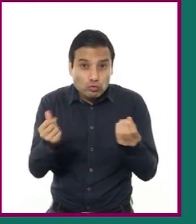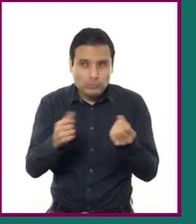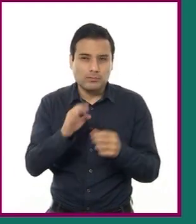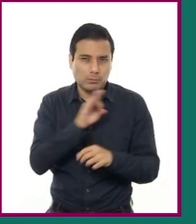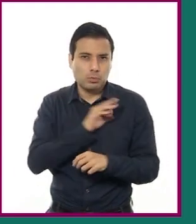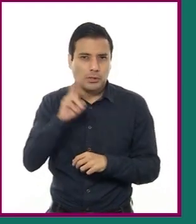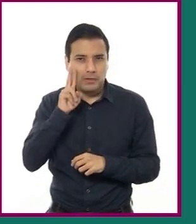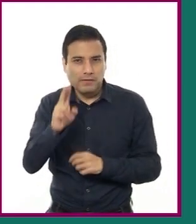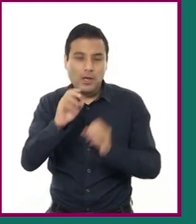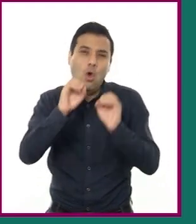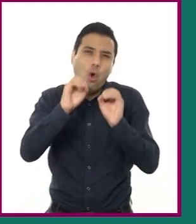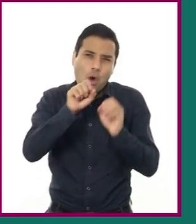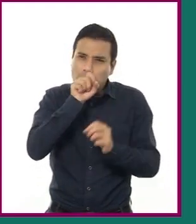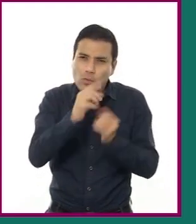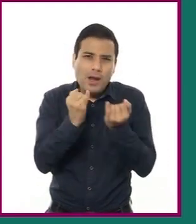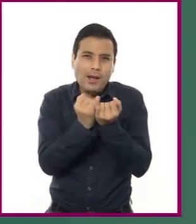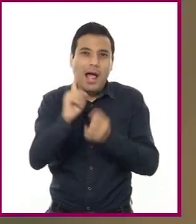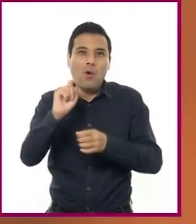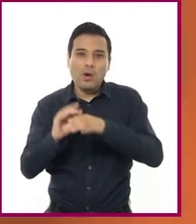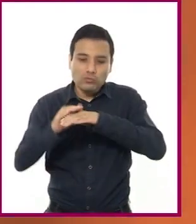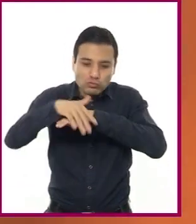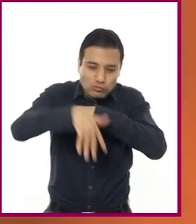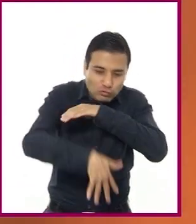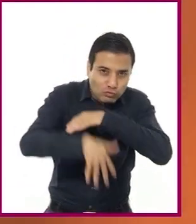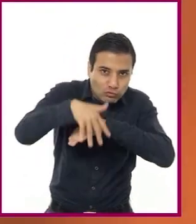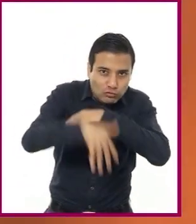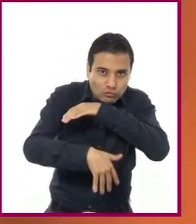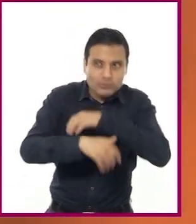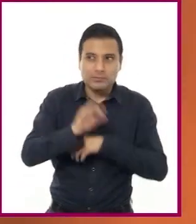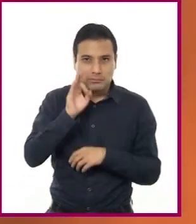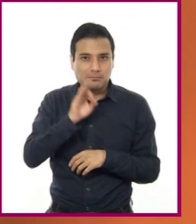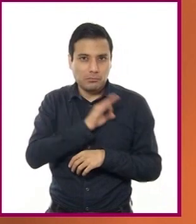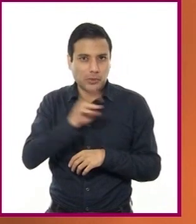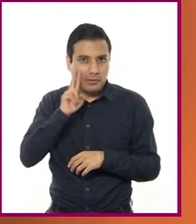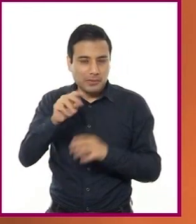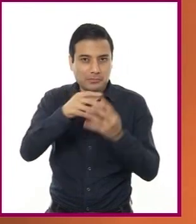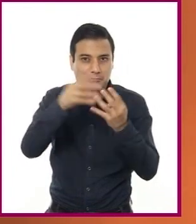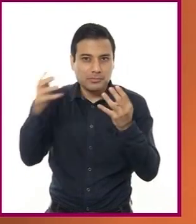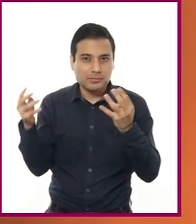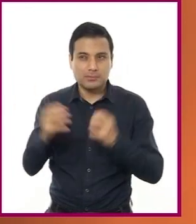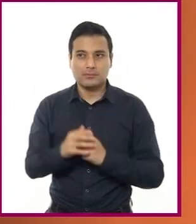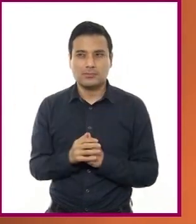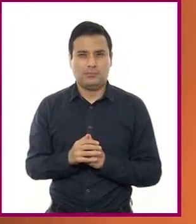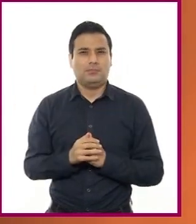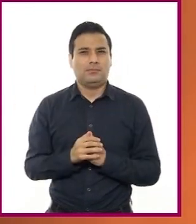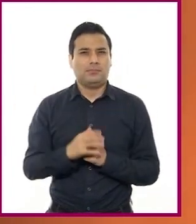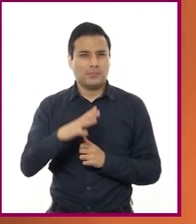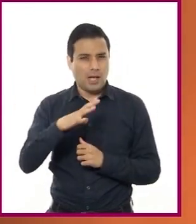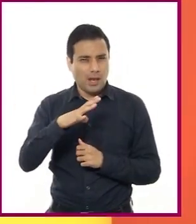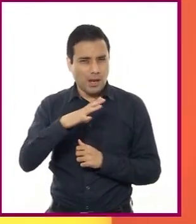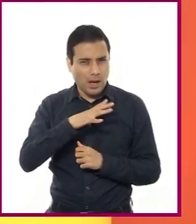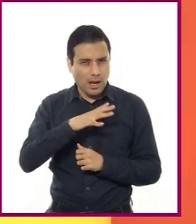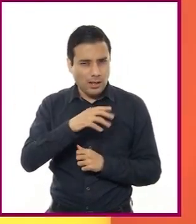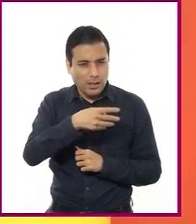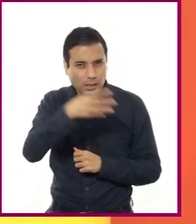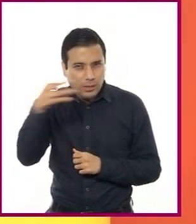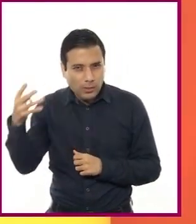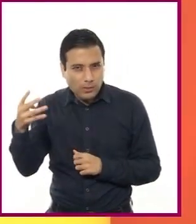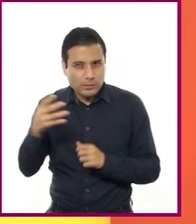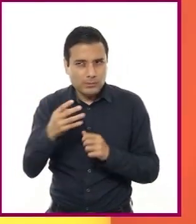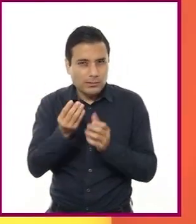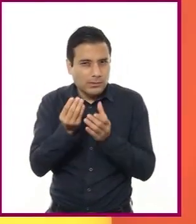en una caída de agua. Entonces, ¿existe otro tipo de arco iris? Así